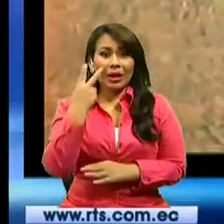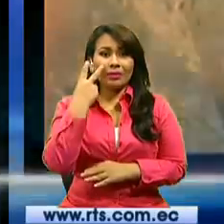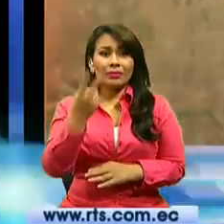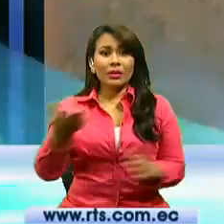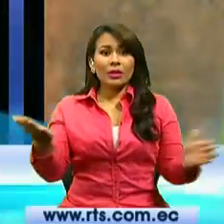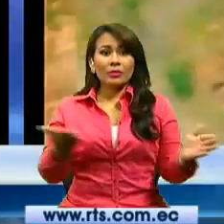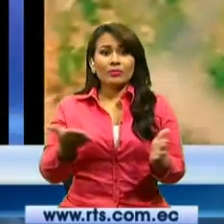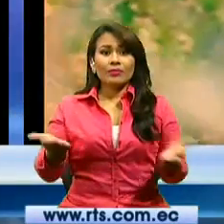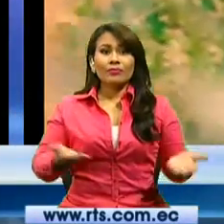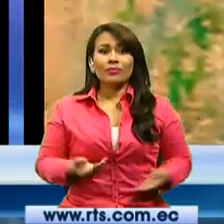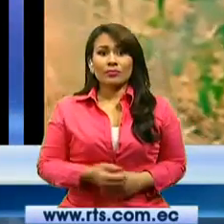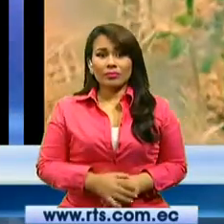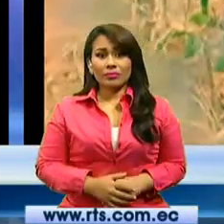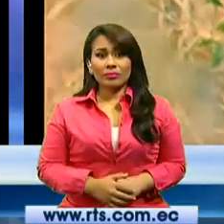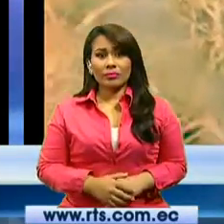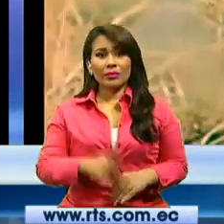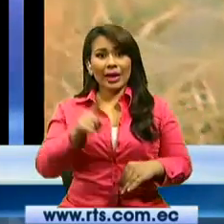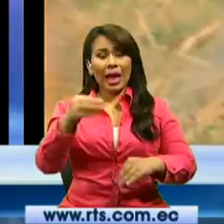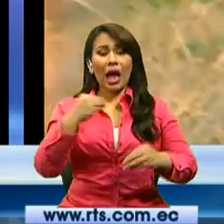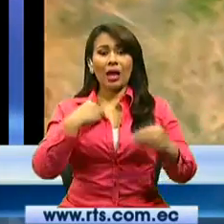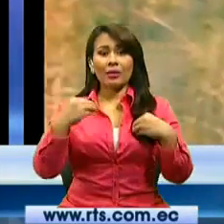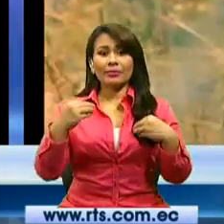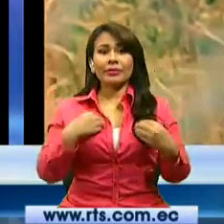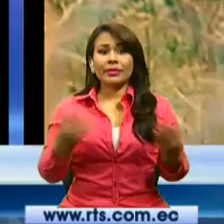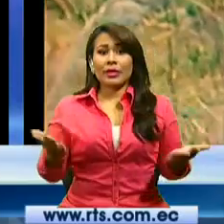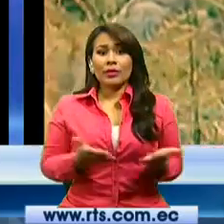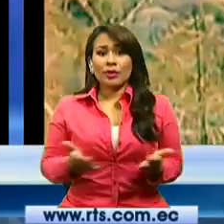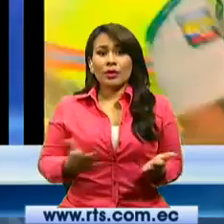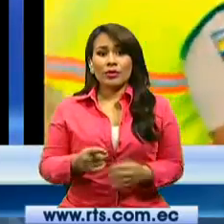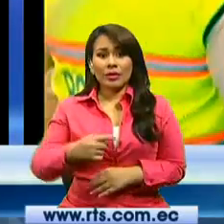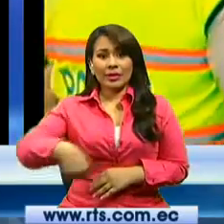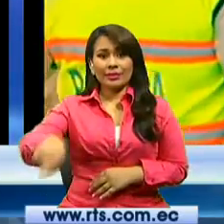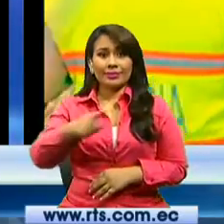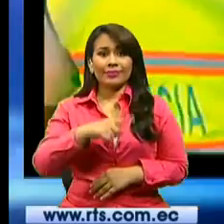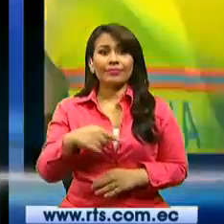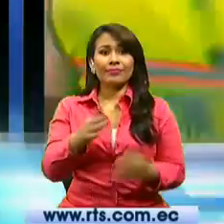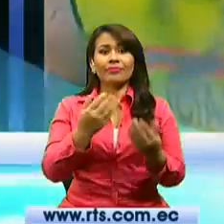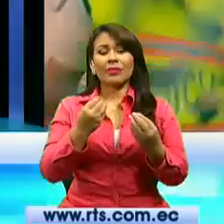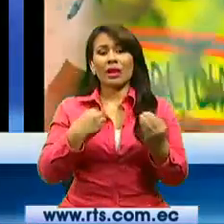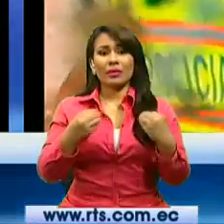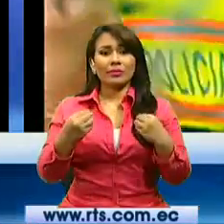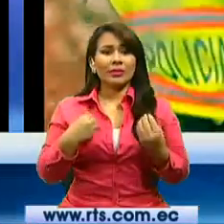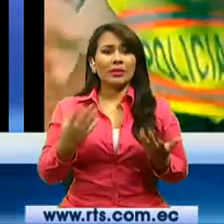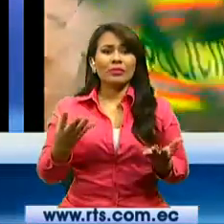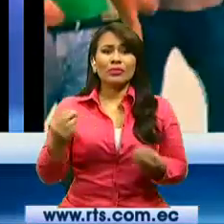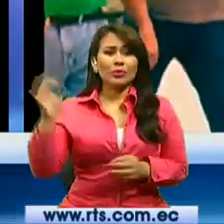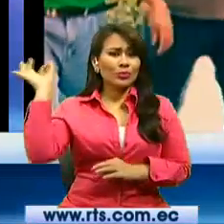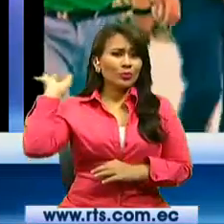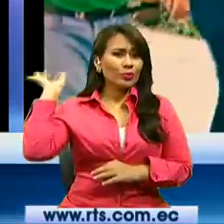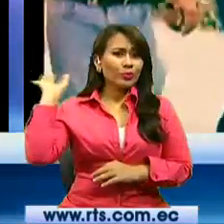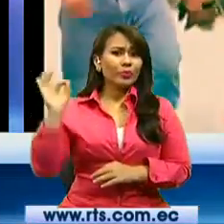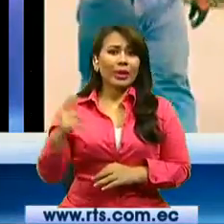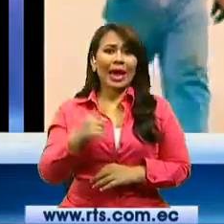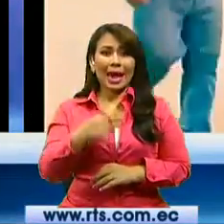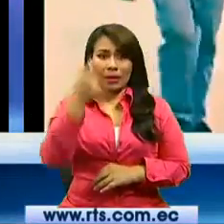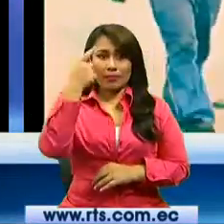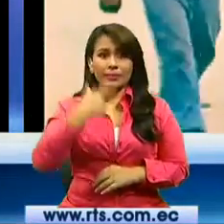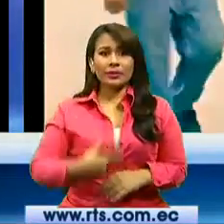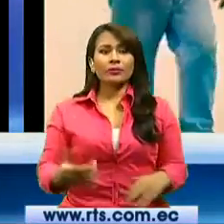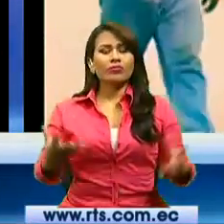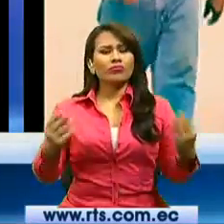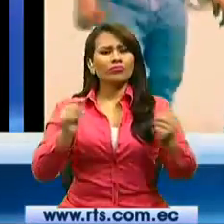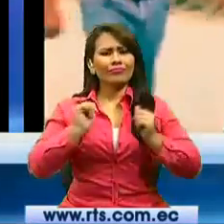maniatado, embalado y con 2 disparos por la espalda. Estaba en una posición de cúbito ventral